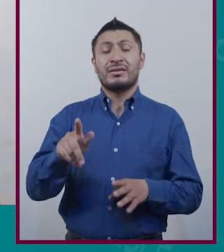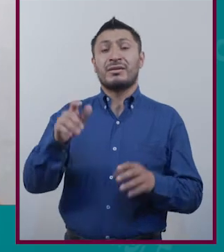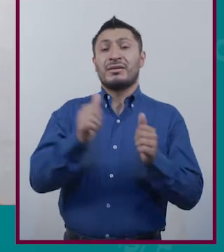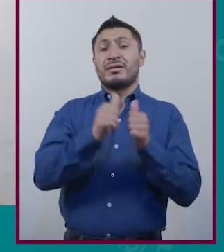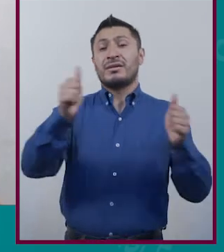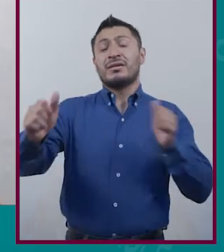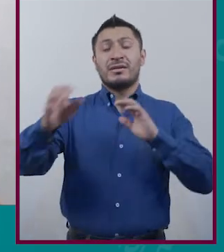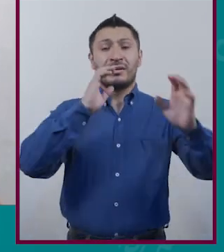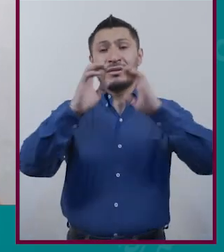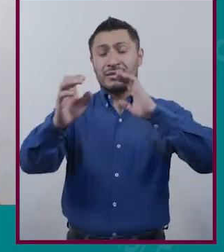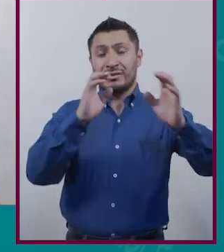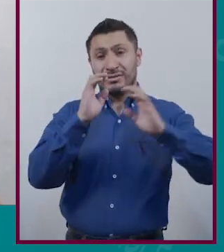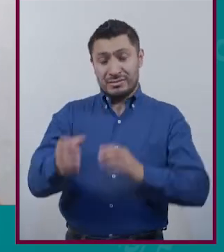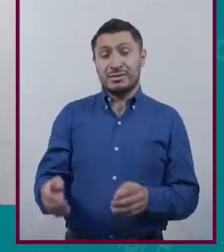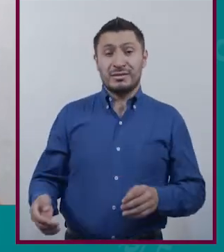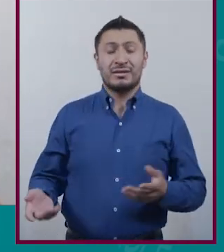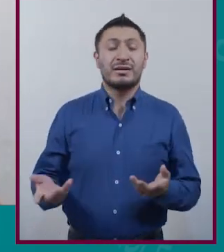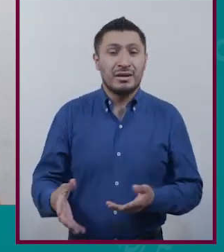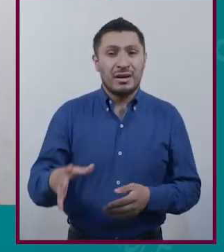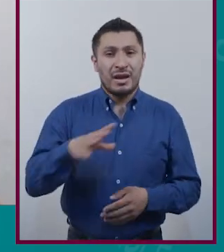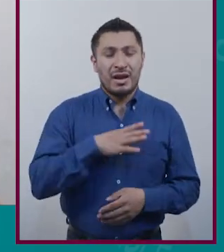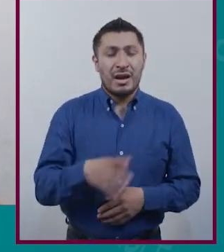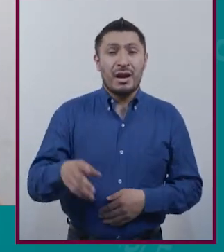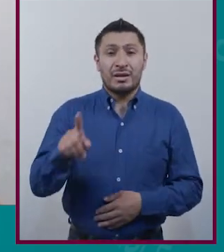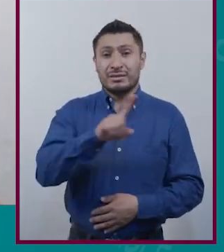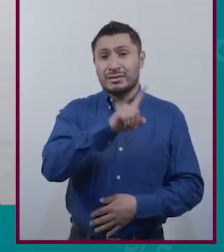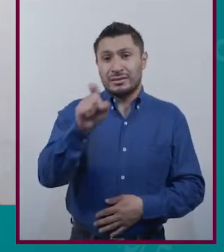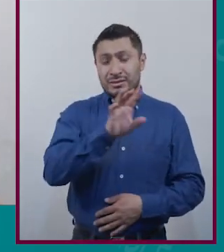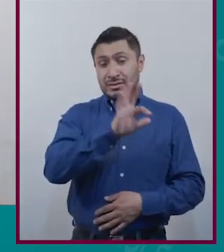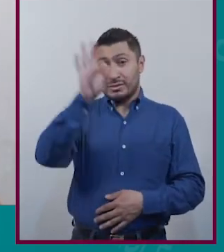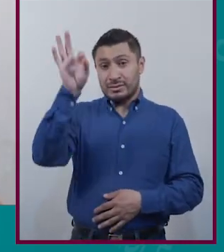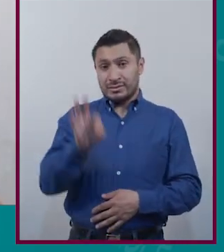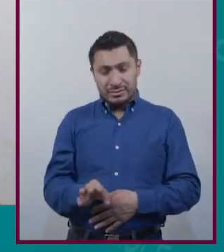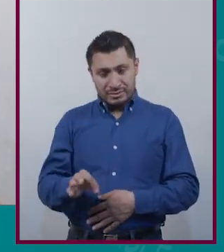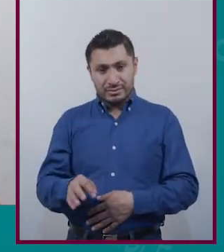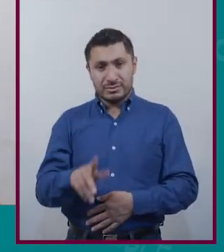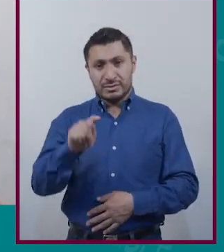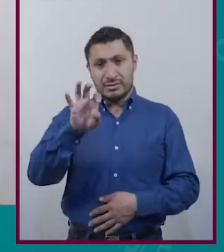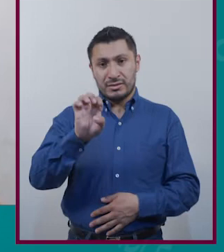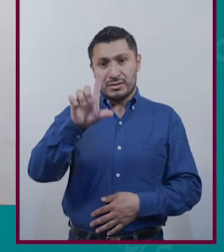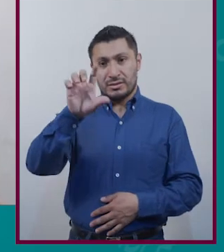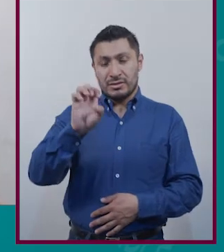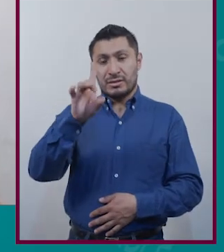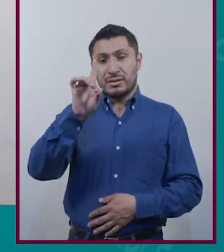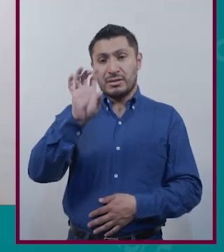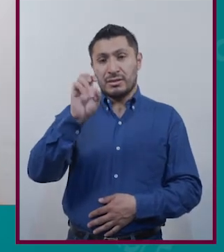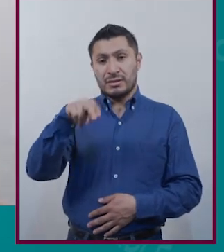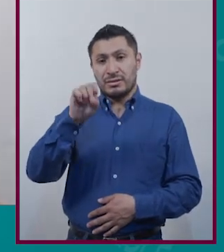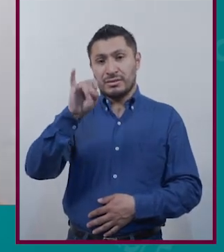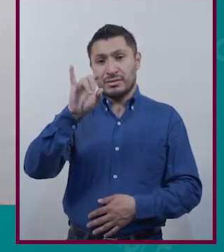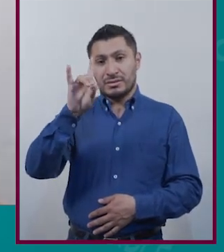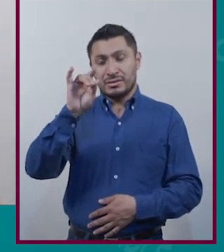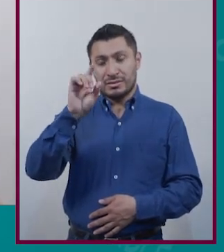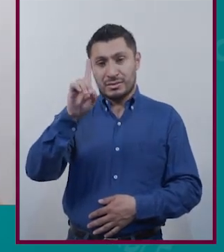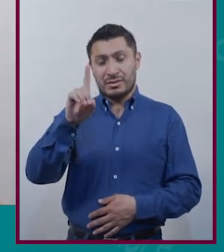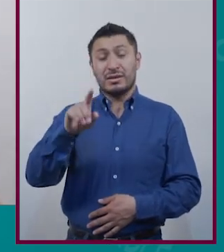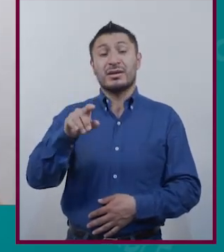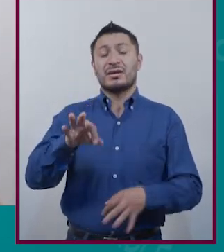móvil alcanza al 100%. La teledensidad fija es escasamente